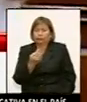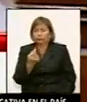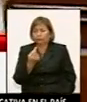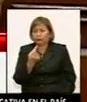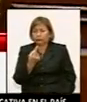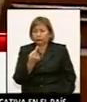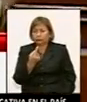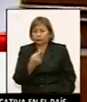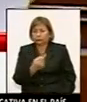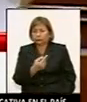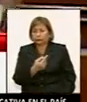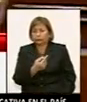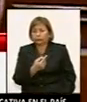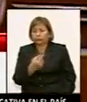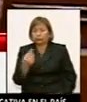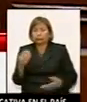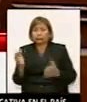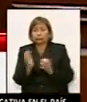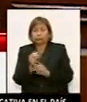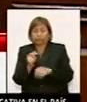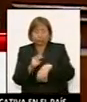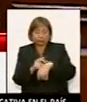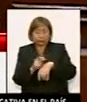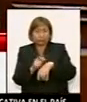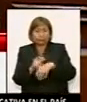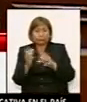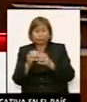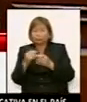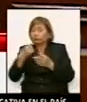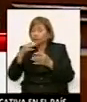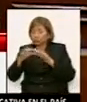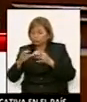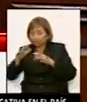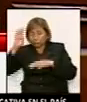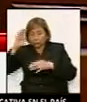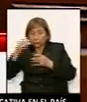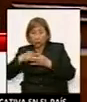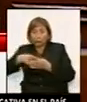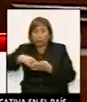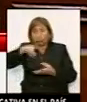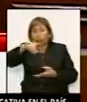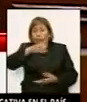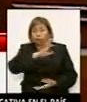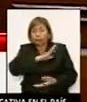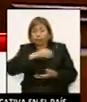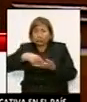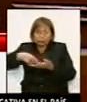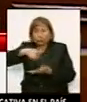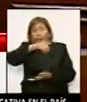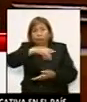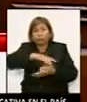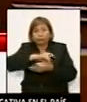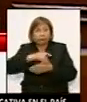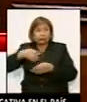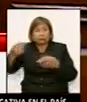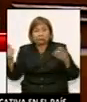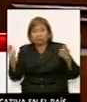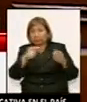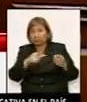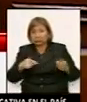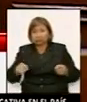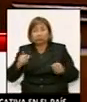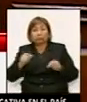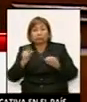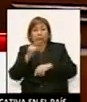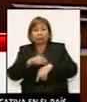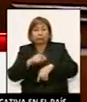esto abrevia periodos de plazo, sino que además es muy útil y muy importante, sobre todo que atiende en el